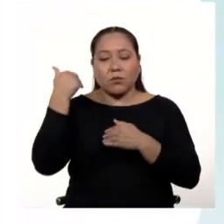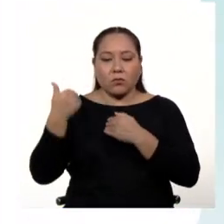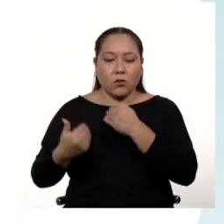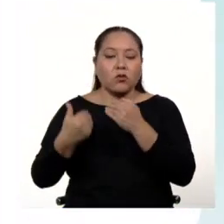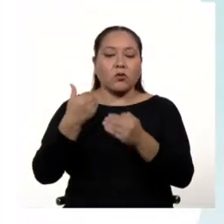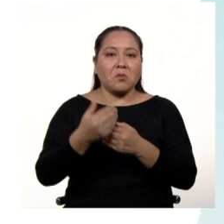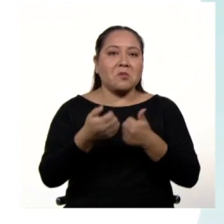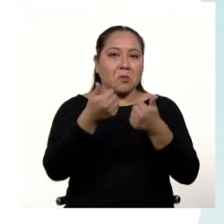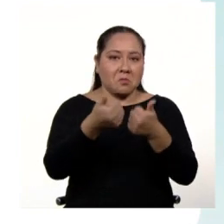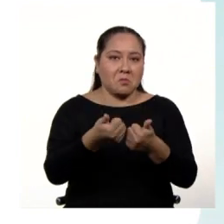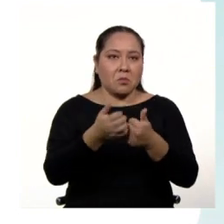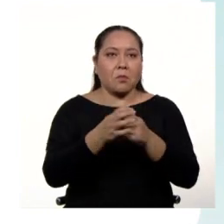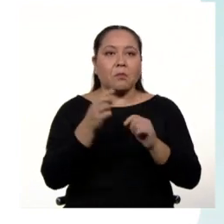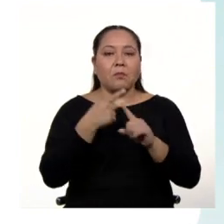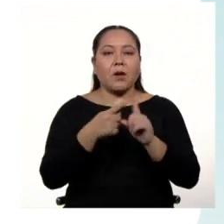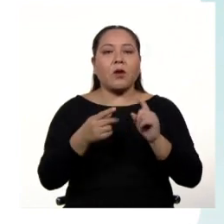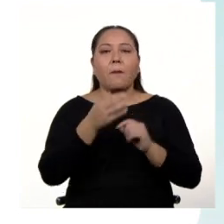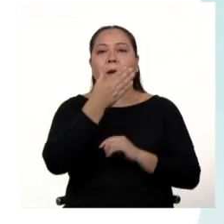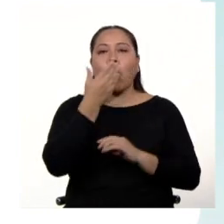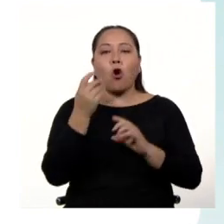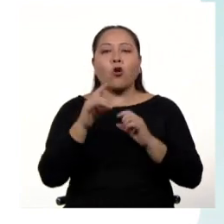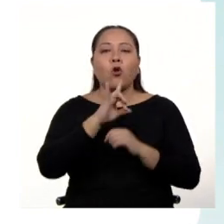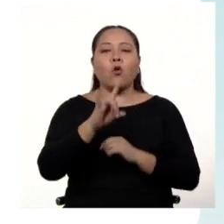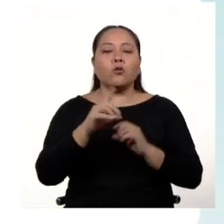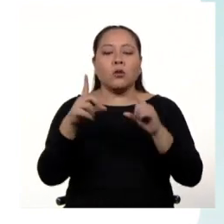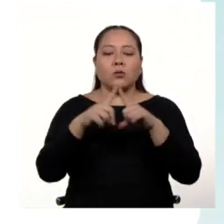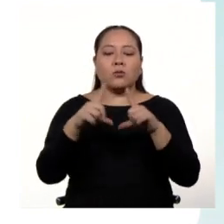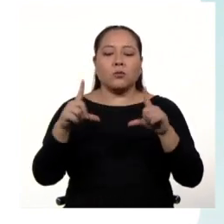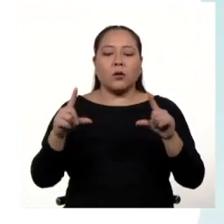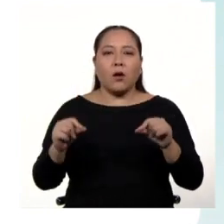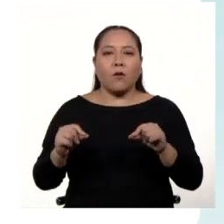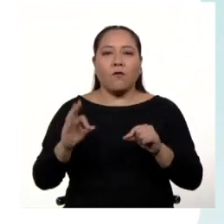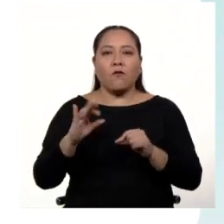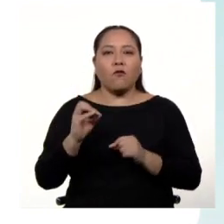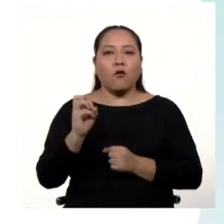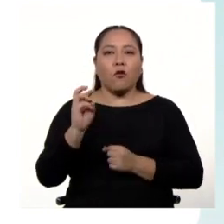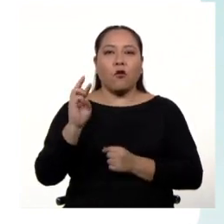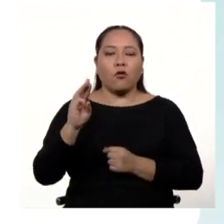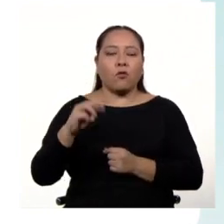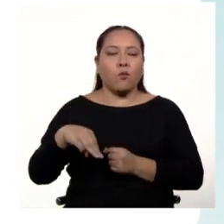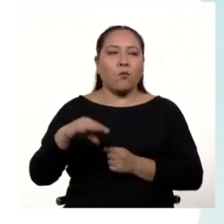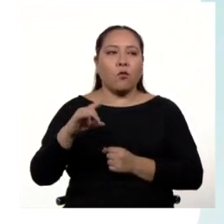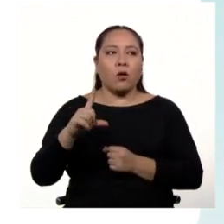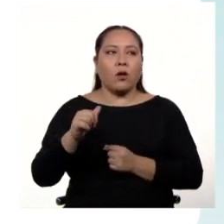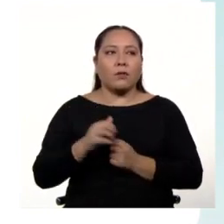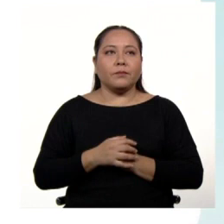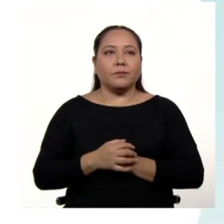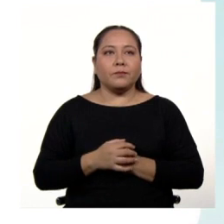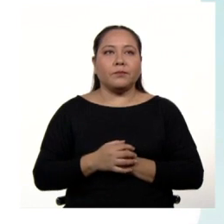válido, pero podemos hacer uso de la suma de los n términos de la progresión geométrica.